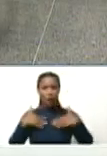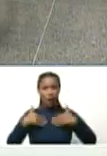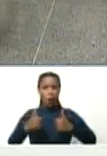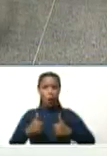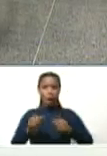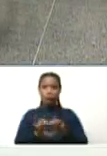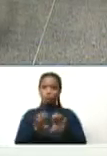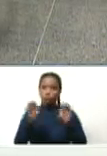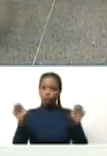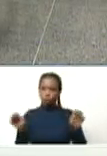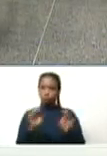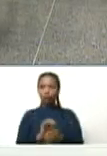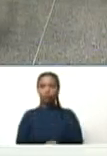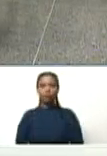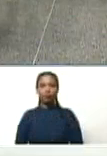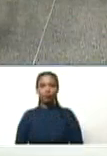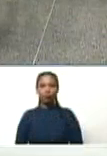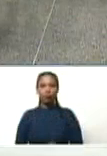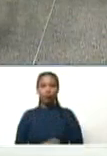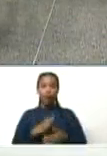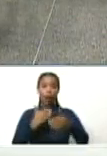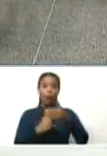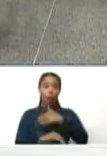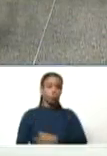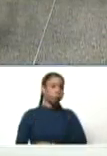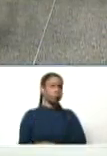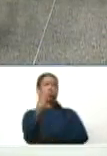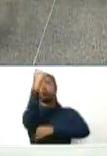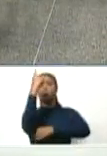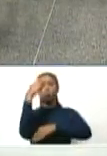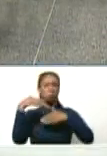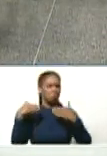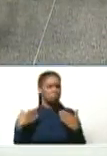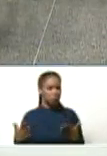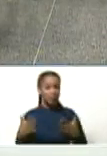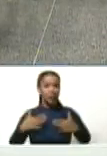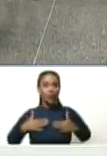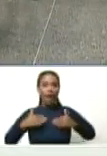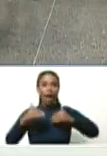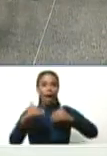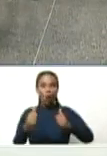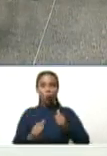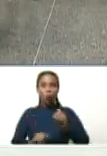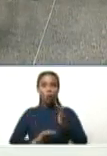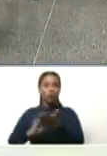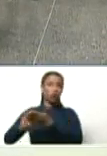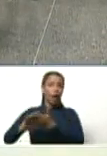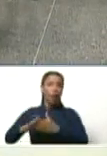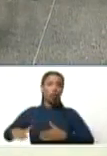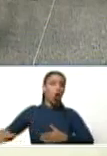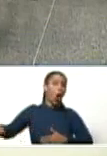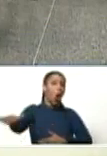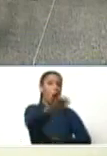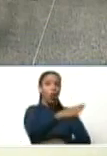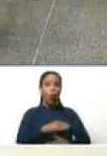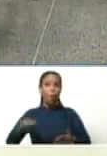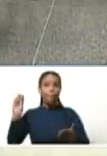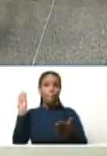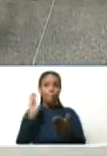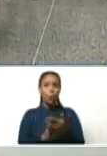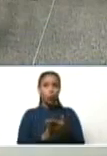educación. Y vamos en primer lugar, en la salud, a recuperar todos los